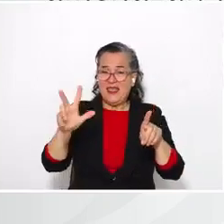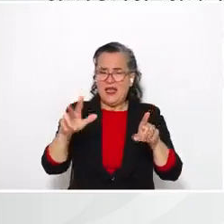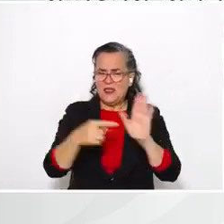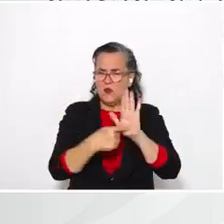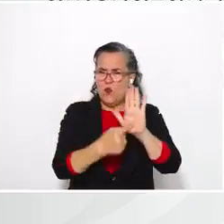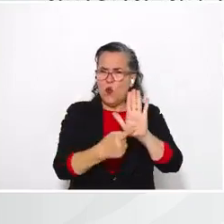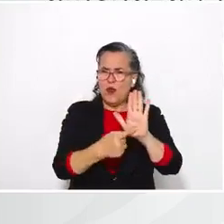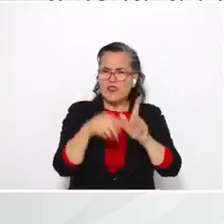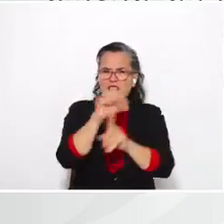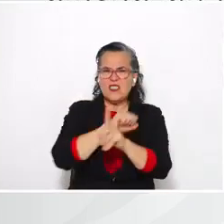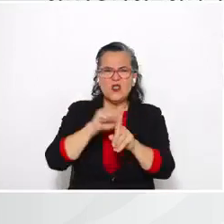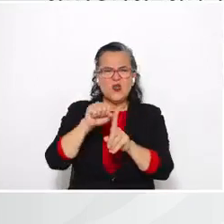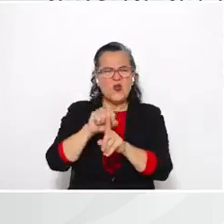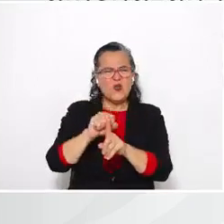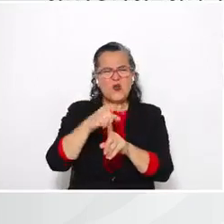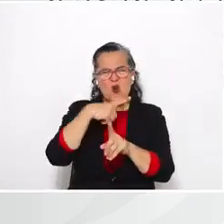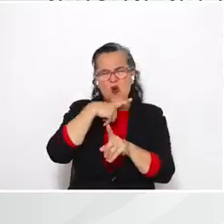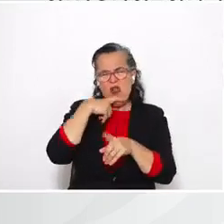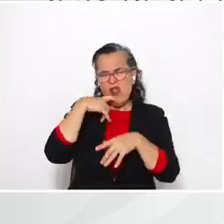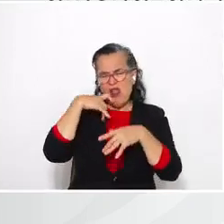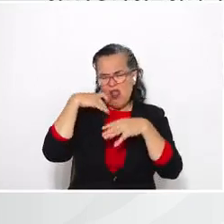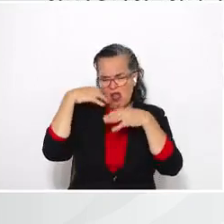situación desoladora.